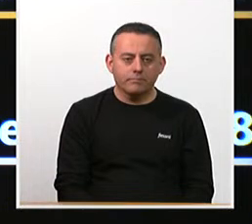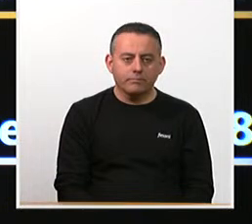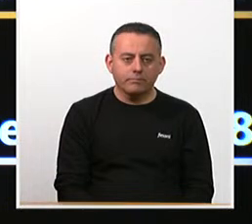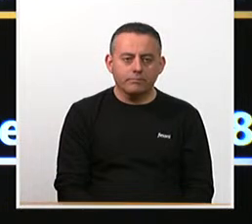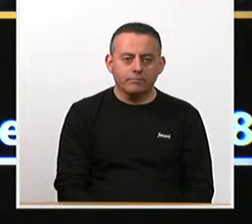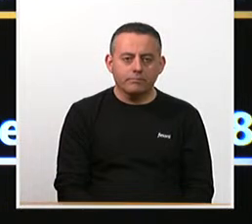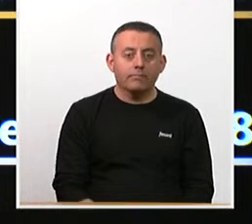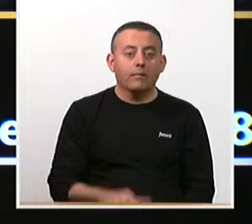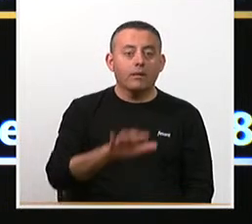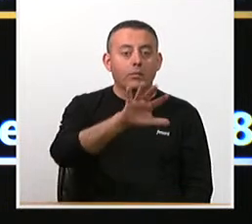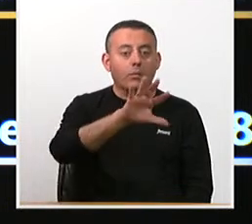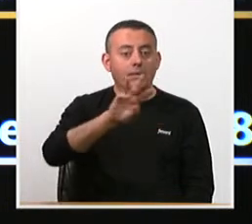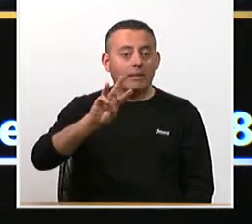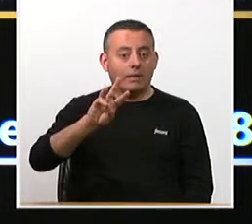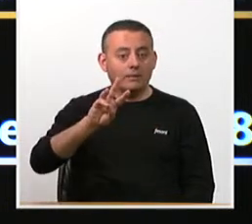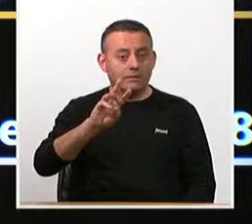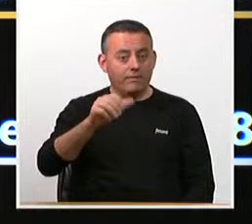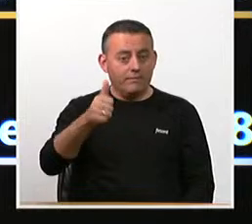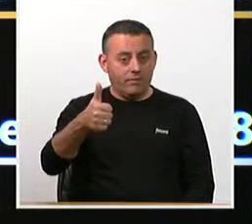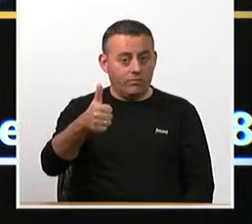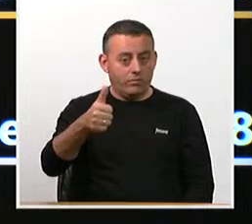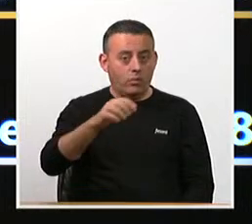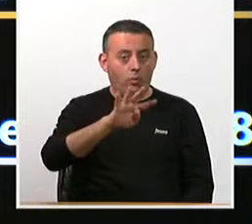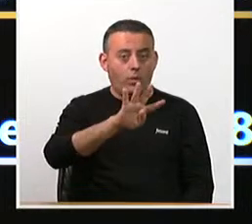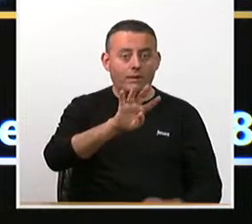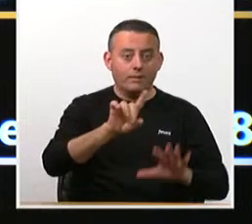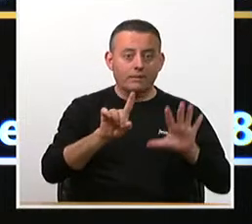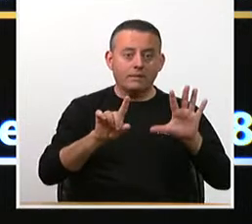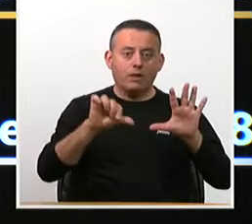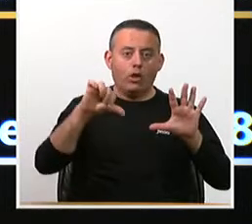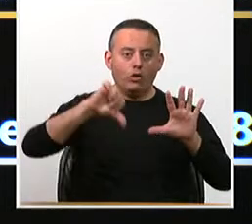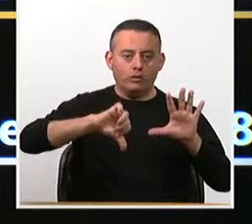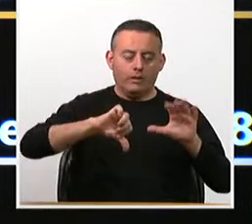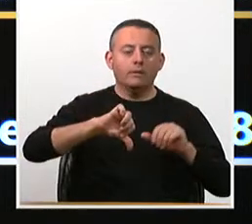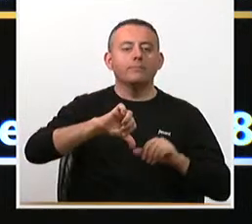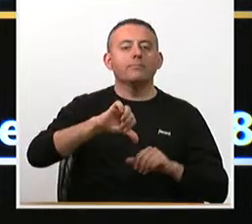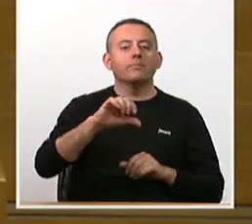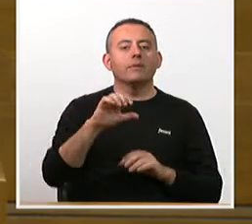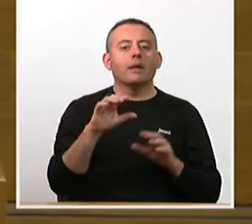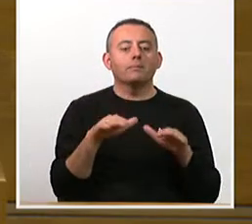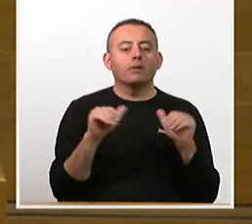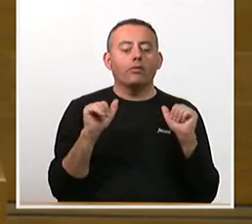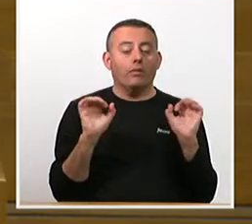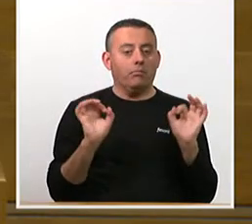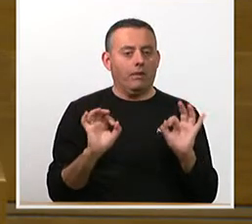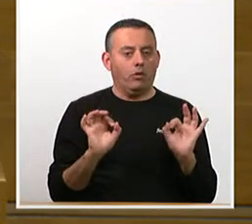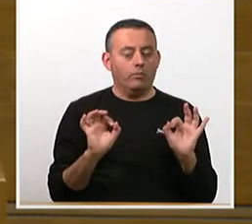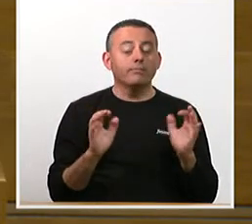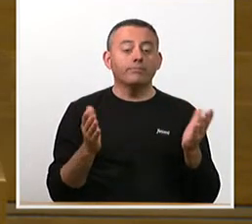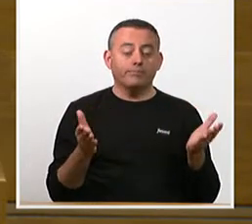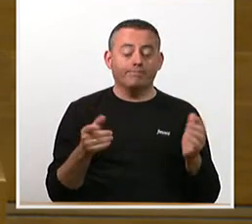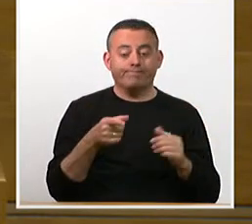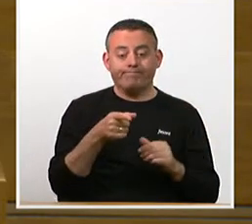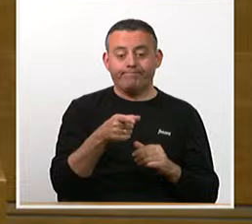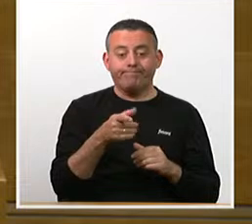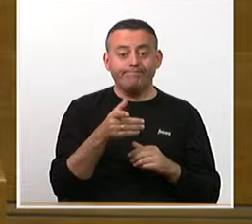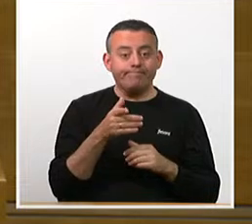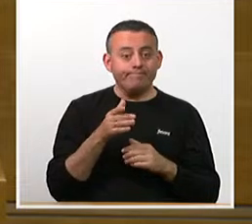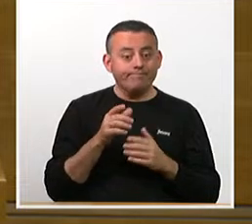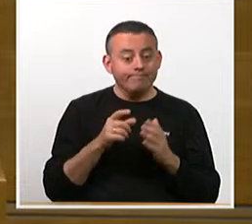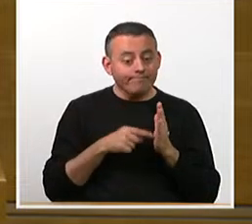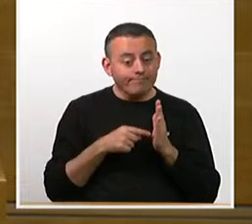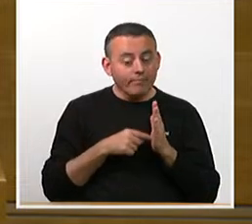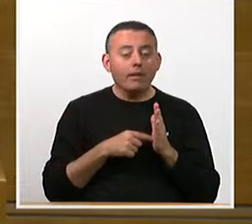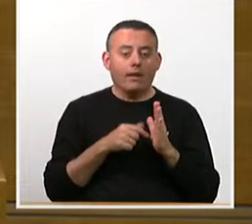con 53 votos a favor 46 votos en contra y cero abstenciones queda aprobada la